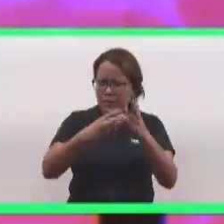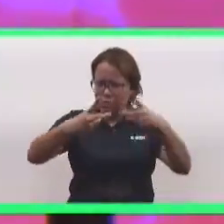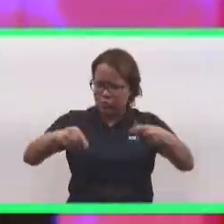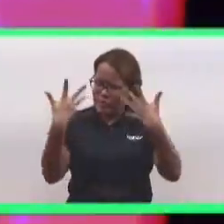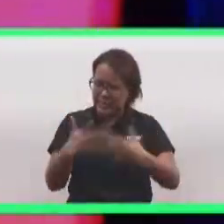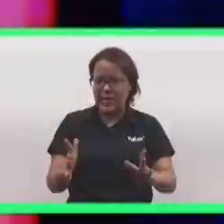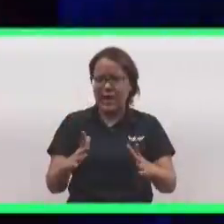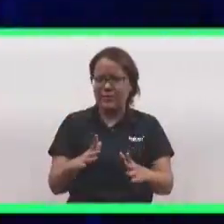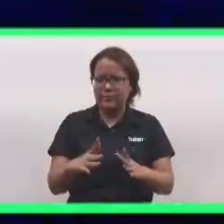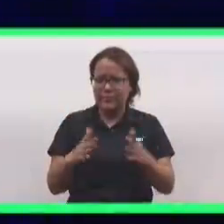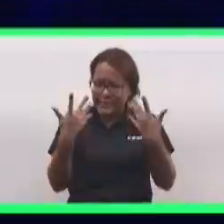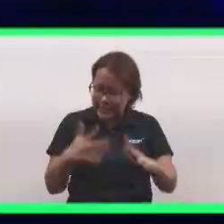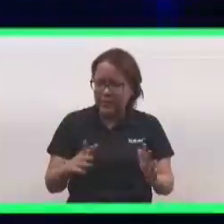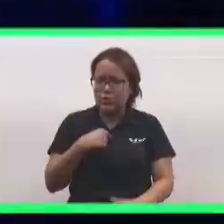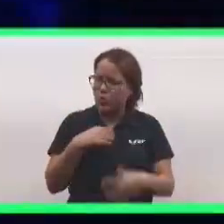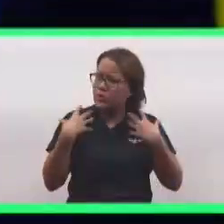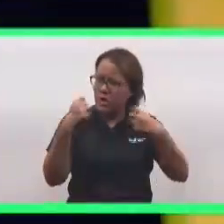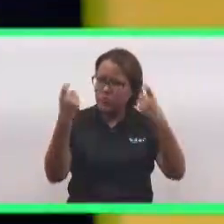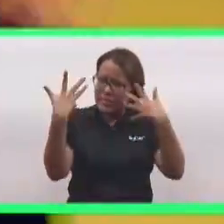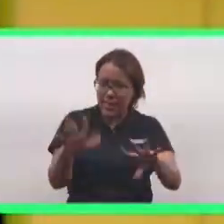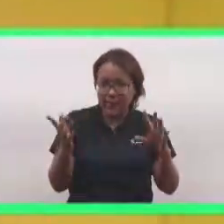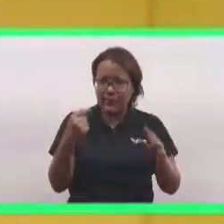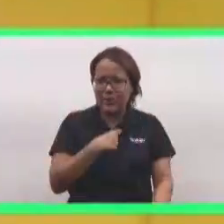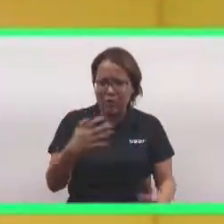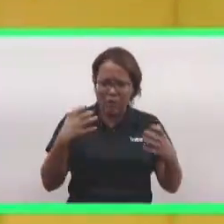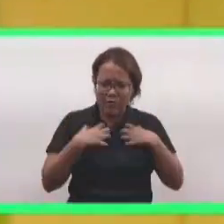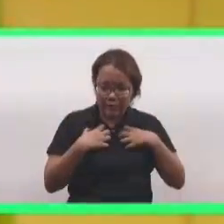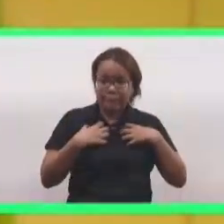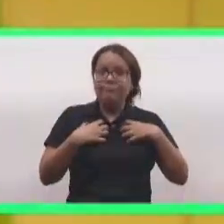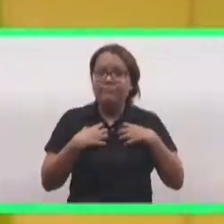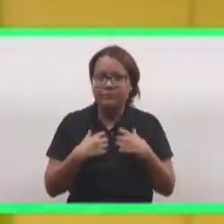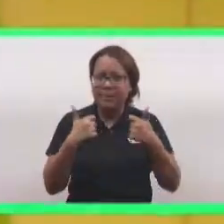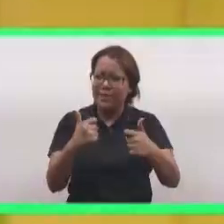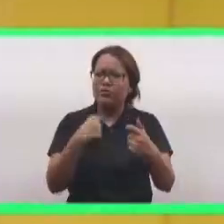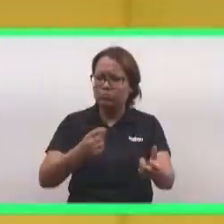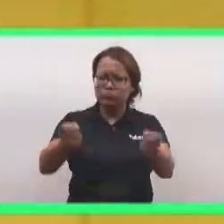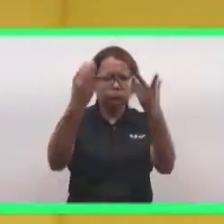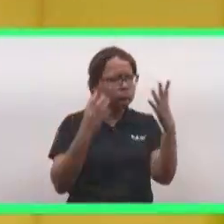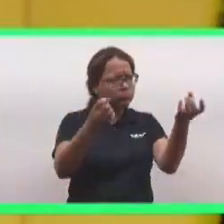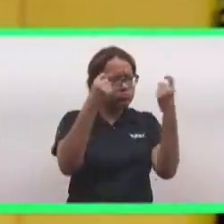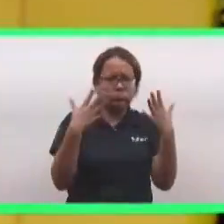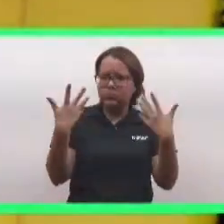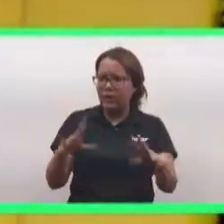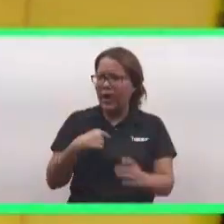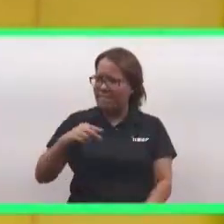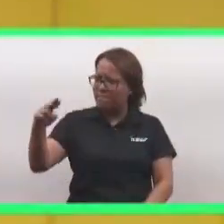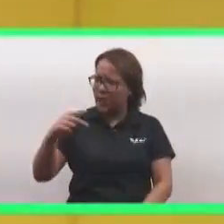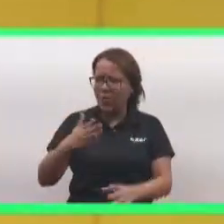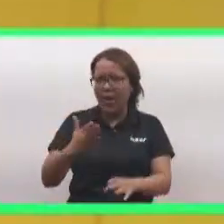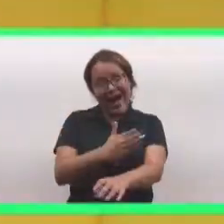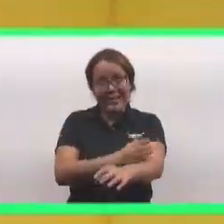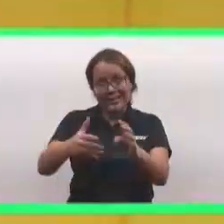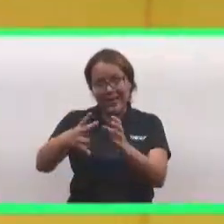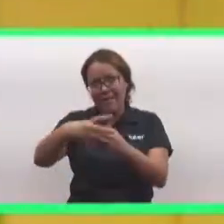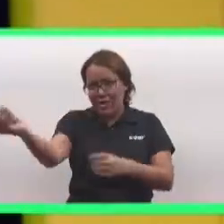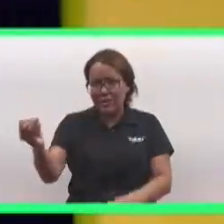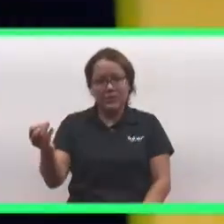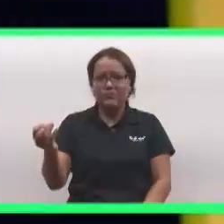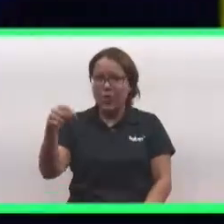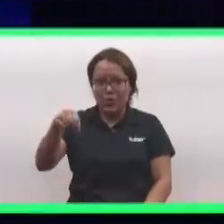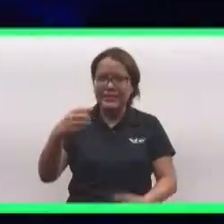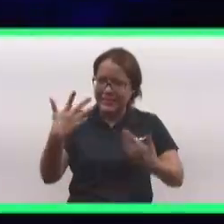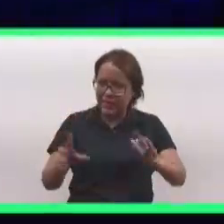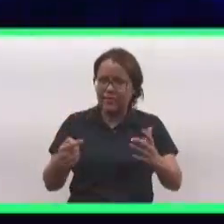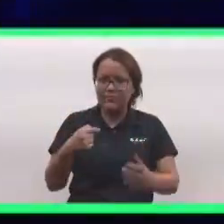esté resuelta, y que me vuelva la salud, y que me vuelva la vida, y que me vuelva la prosperidad, y que vuelvan los amigos que tal vez nos han abandonado. El hombre quiere resolver